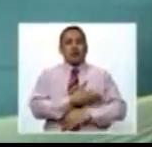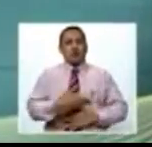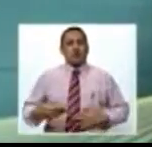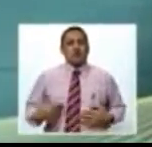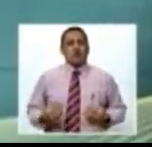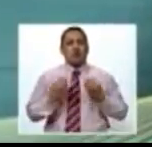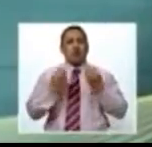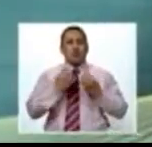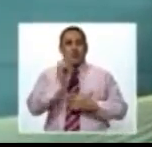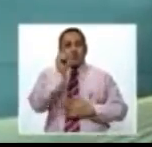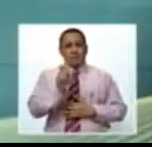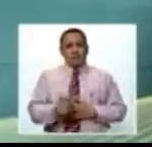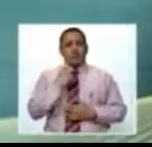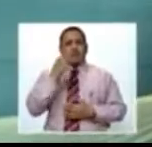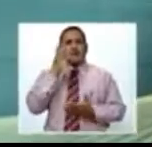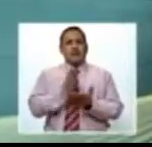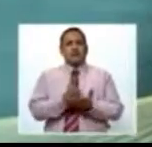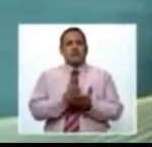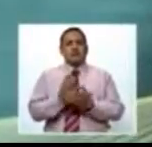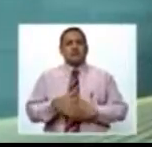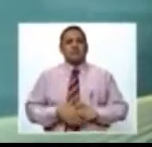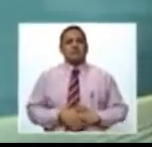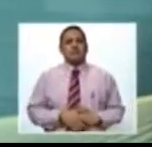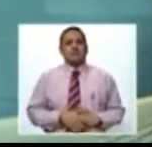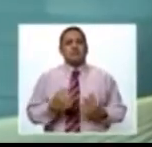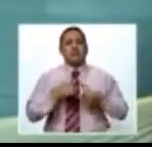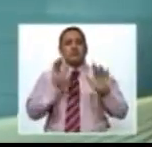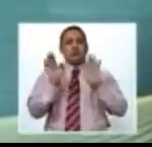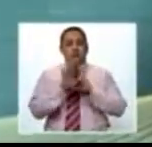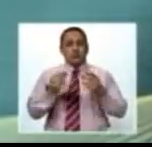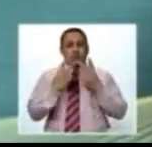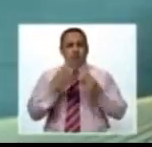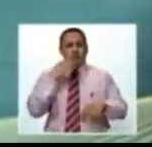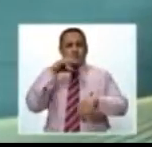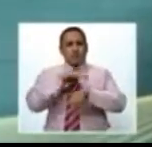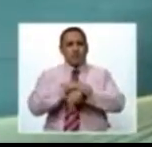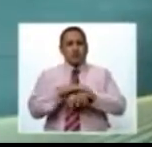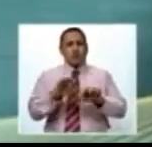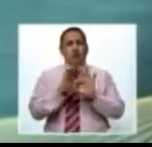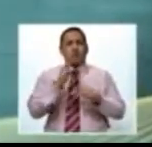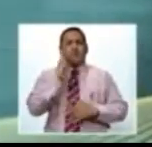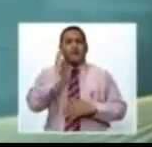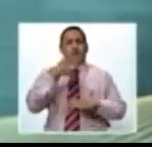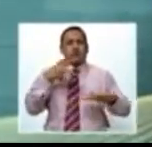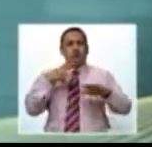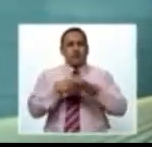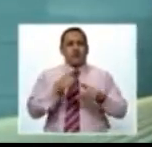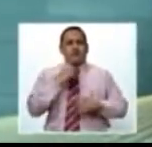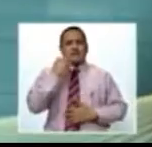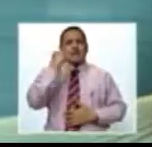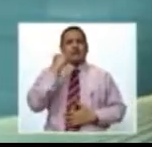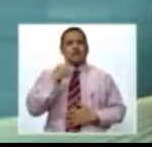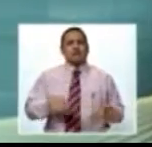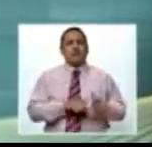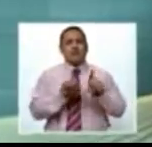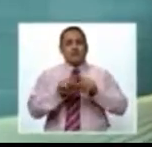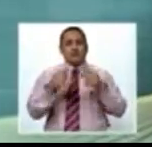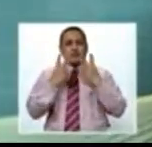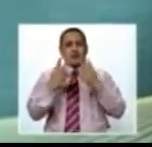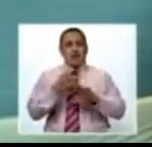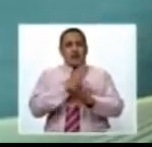como para el imputado y agraviado. Si existe una detención o medida restrictiva de derechos, se debe